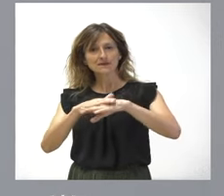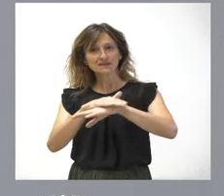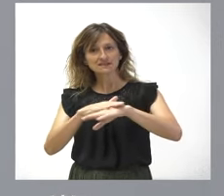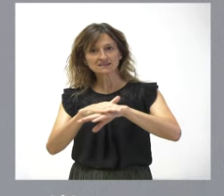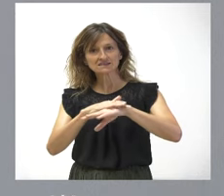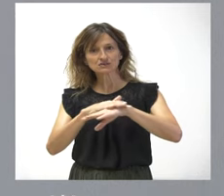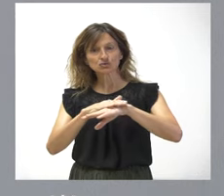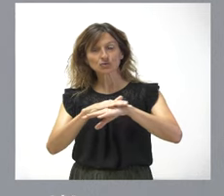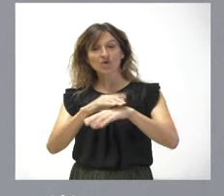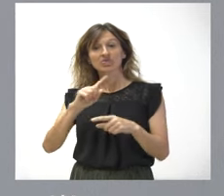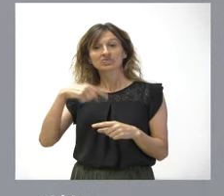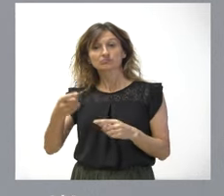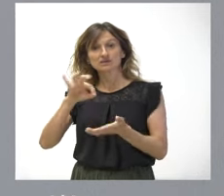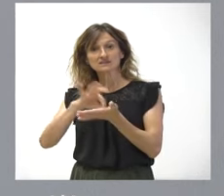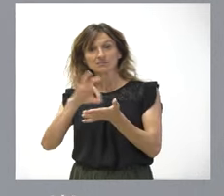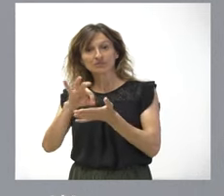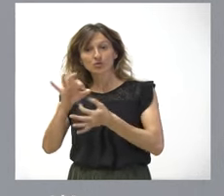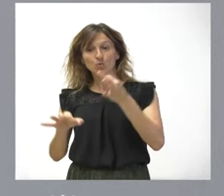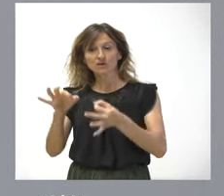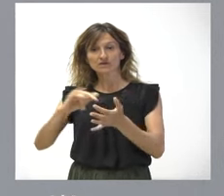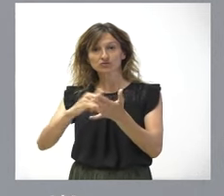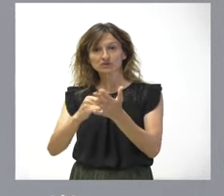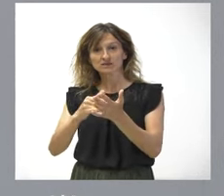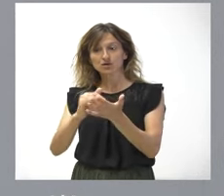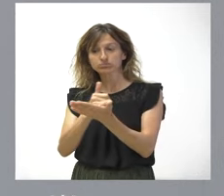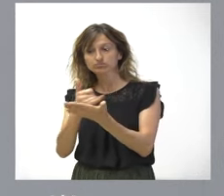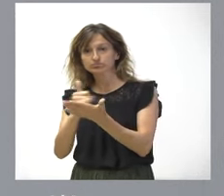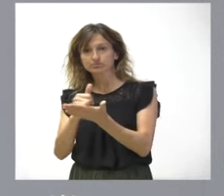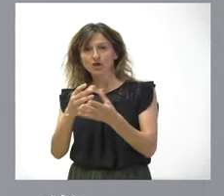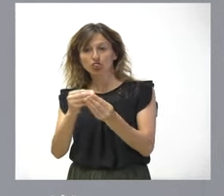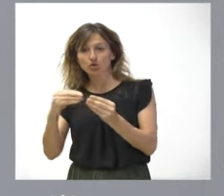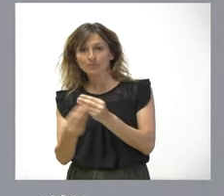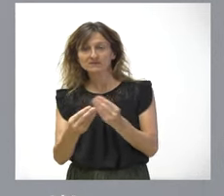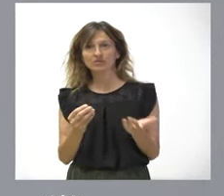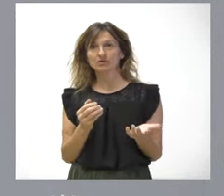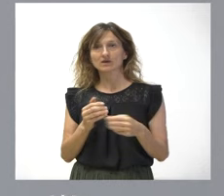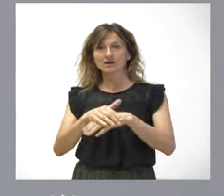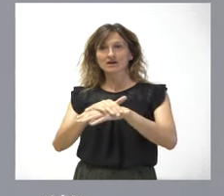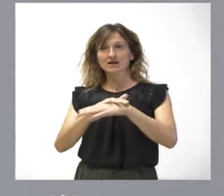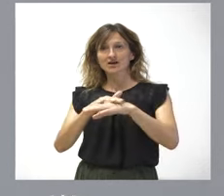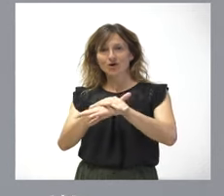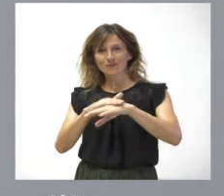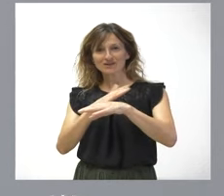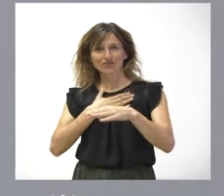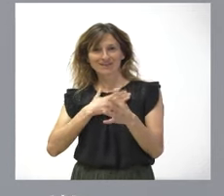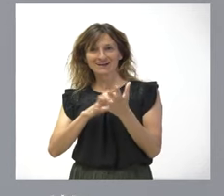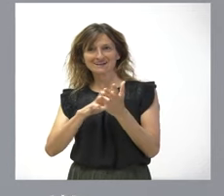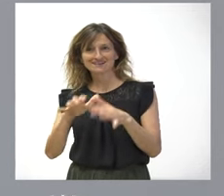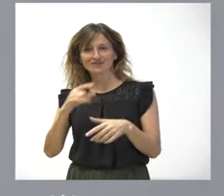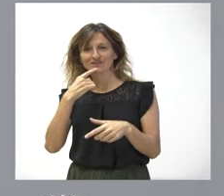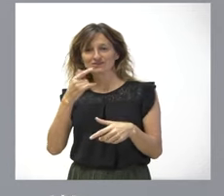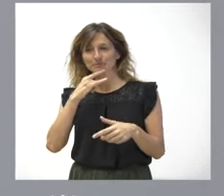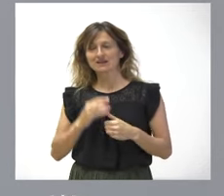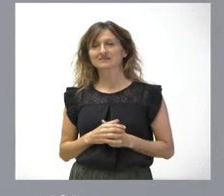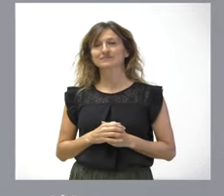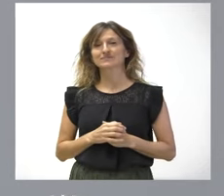servicios técnicos jurídicos preparen la documentación y por tanto el consejo de gobierno de Castilla León Perdón consejo de gobierno de Castilla León que lo he dicho mal el consejo de